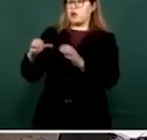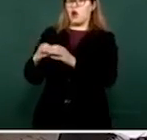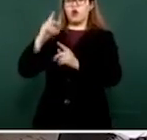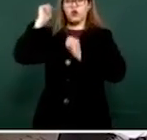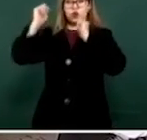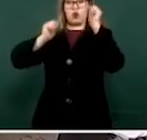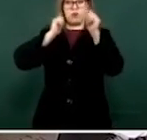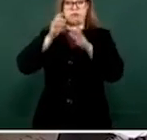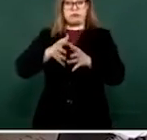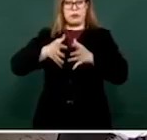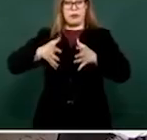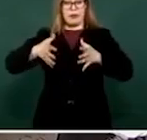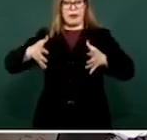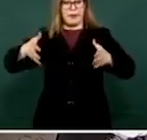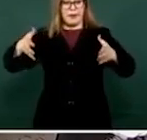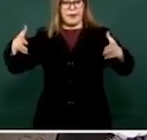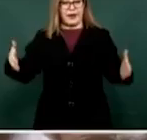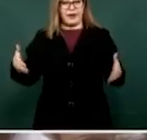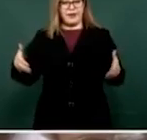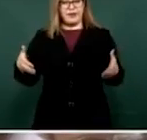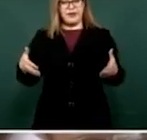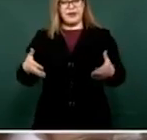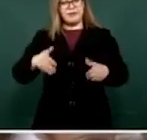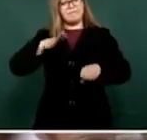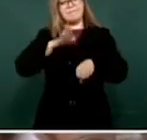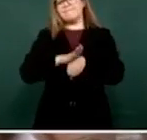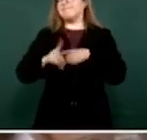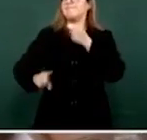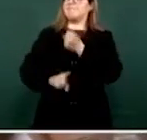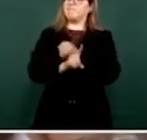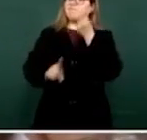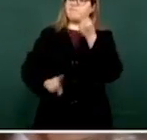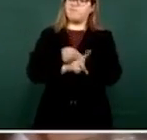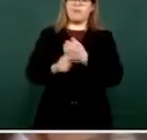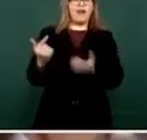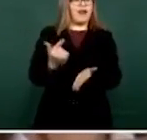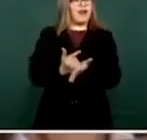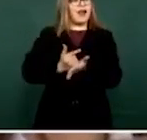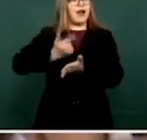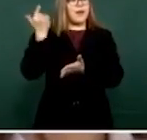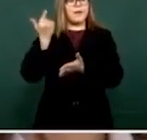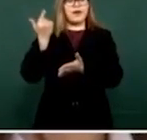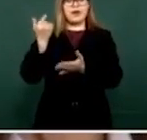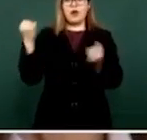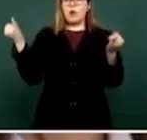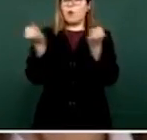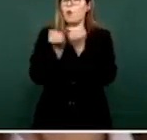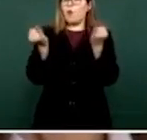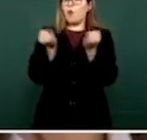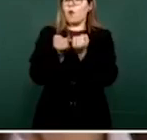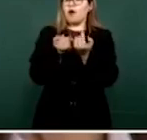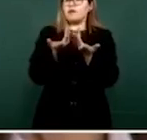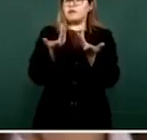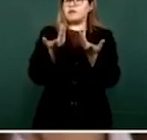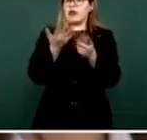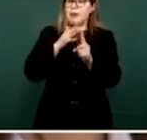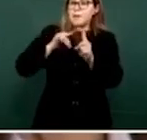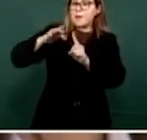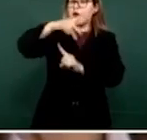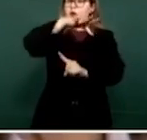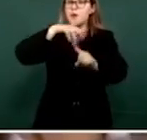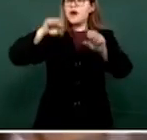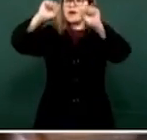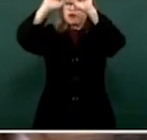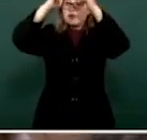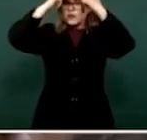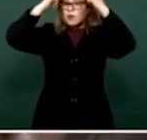está creciendo, pues está viendo muy afectado, obviamente, y lo más importante también, pues es el ambiente, el medio ambiente de la Huasteca,